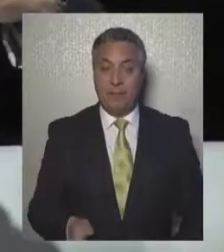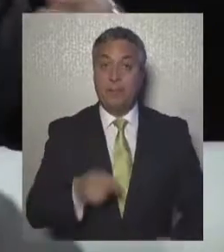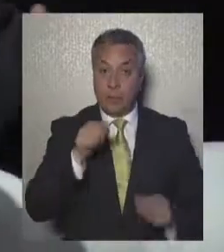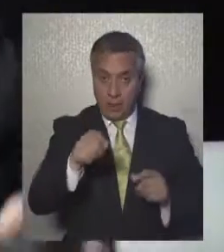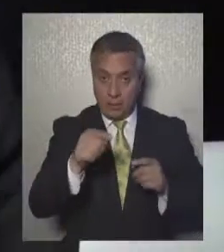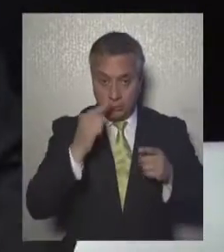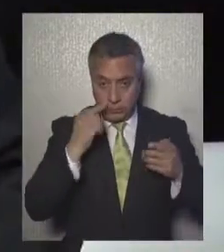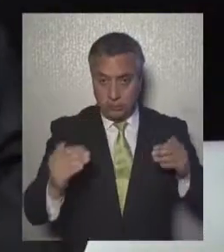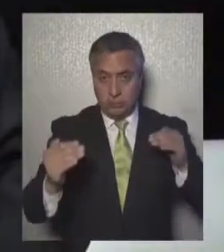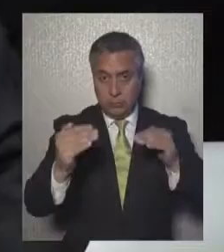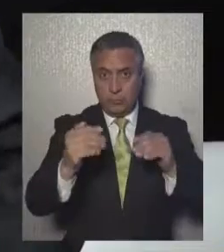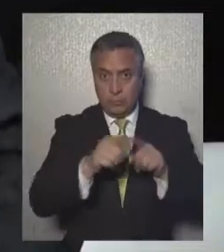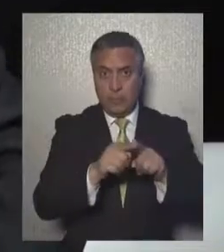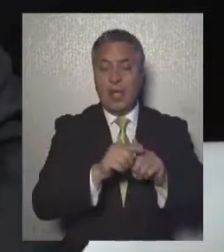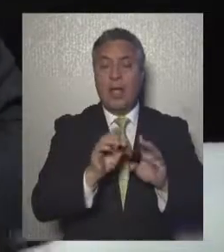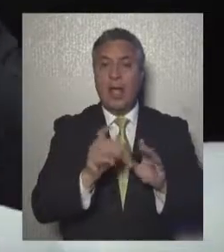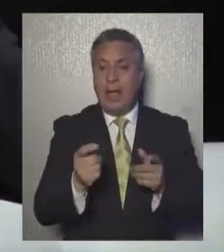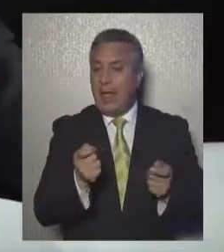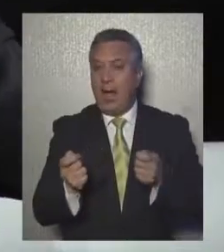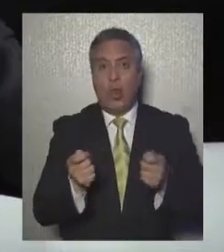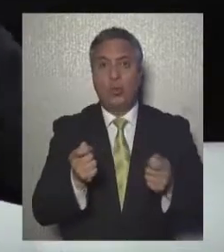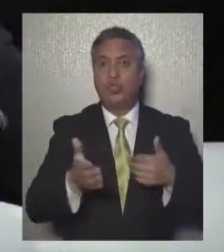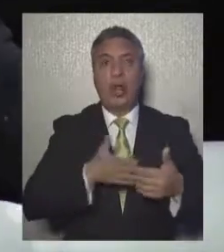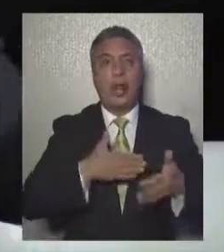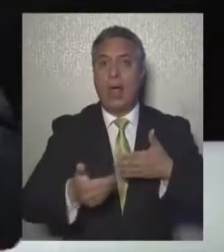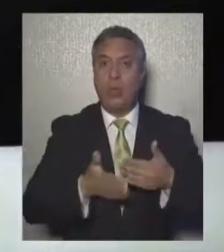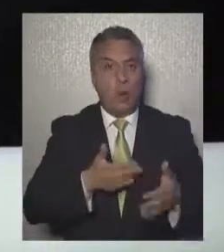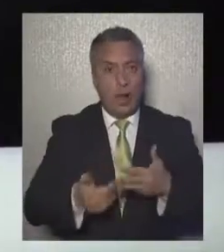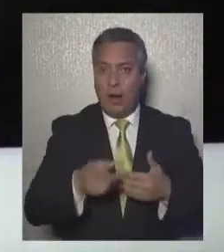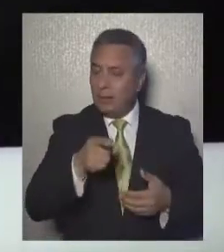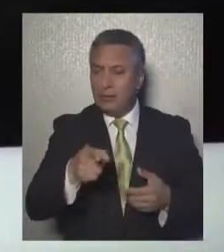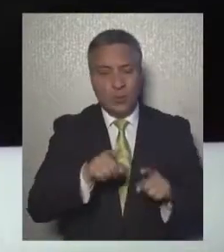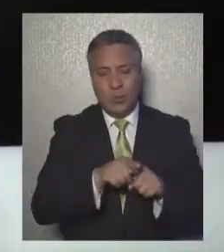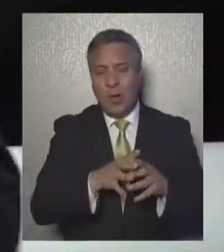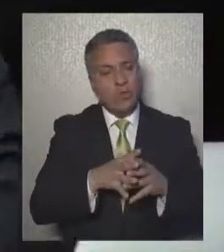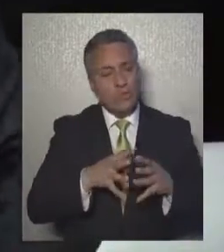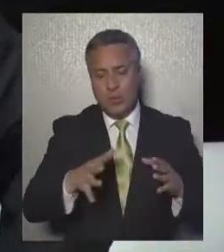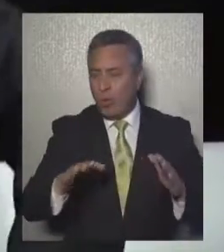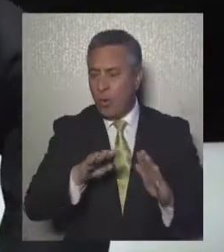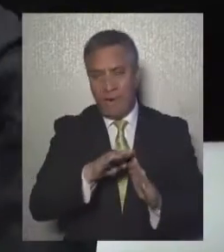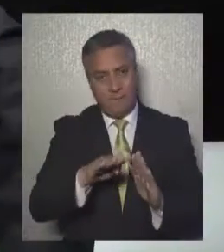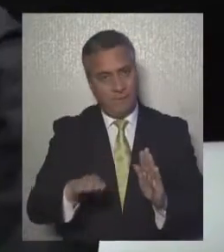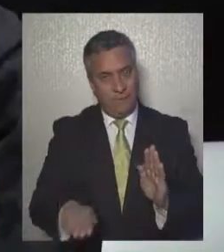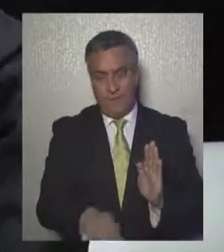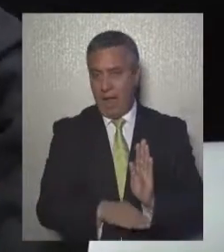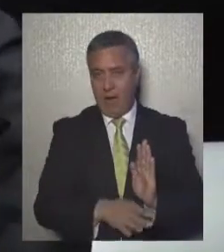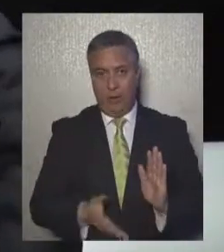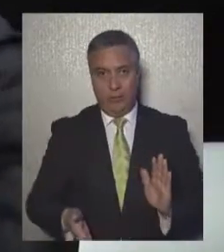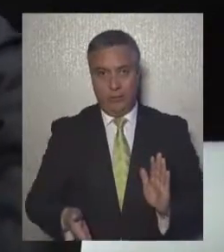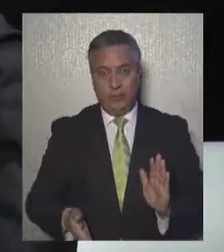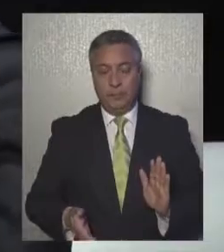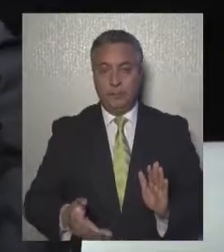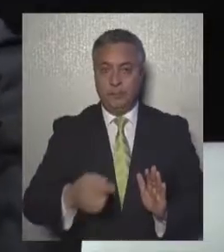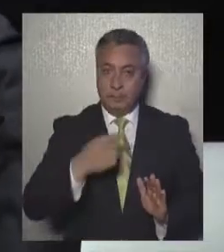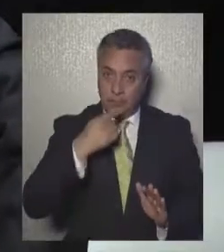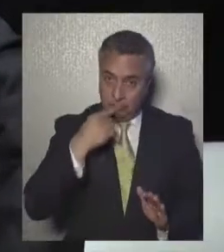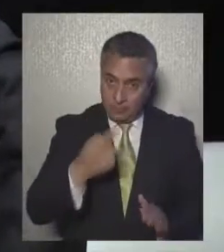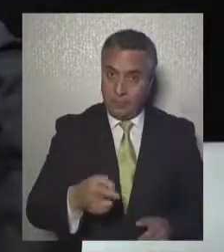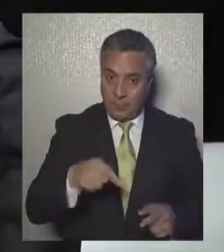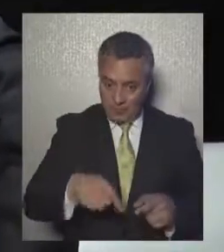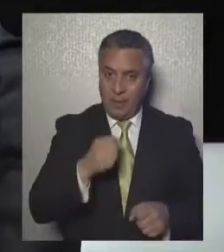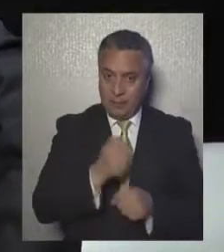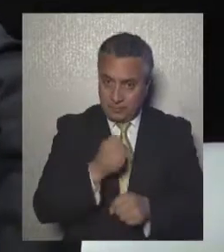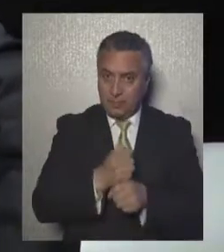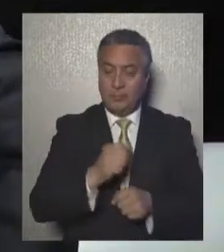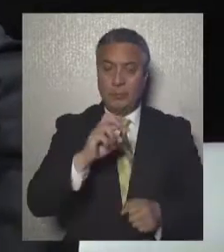comparado con países de recursos naturales es extremadamente bajo. En definitiva, la productividad